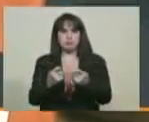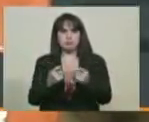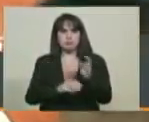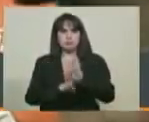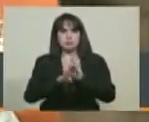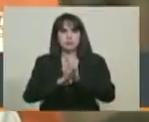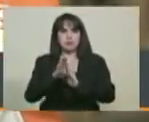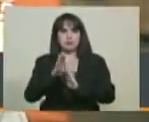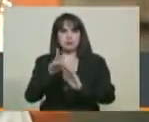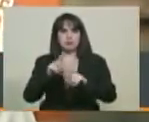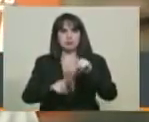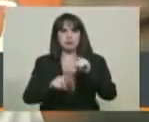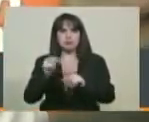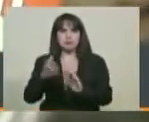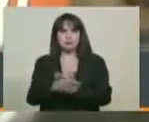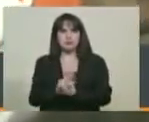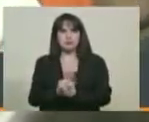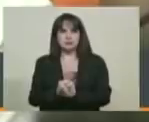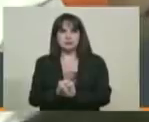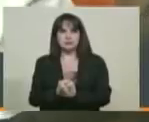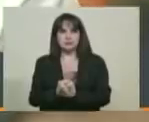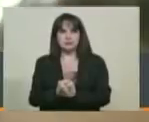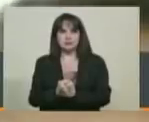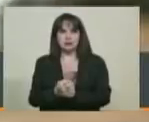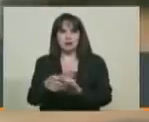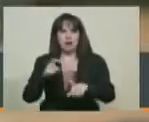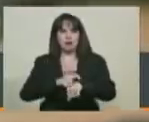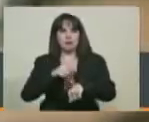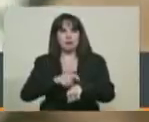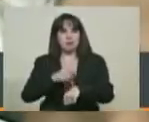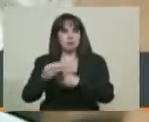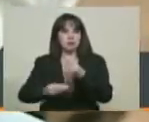Ayer expliqué parte de esas acciones.